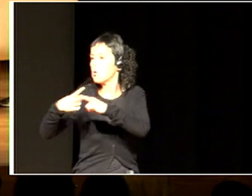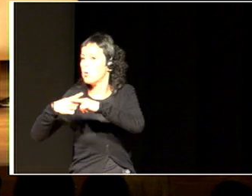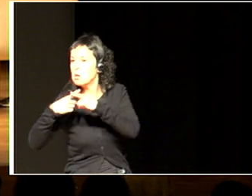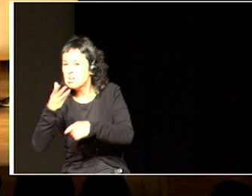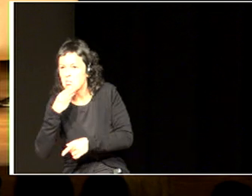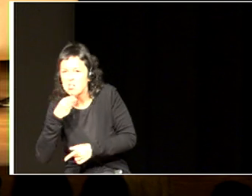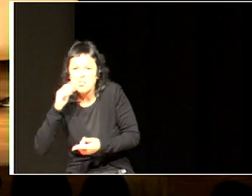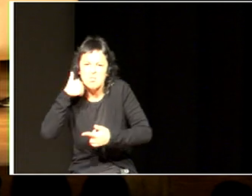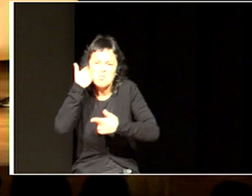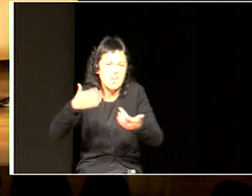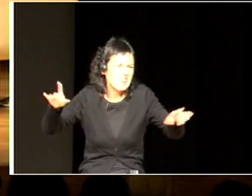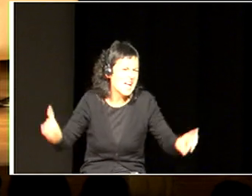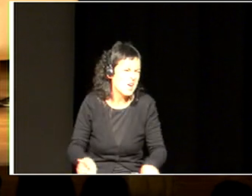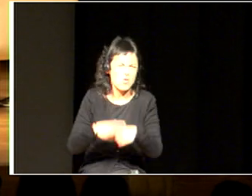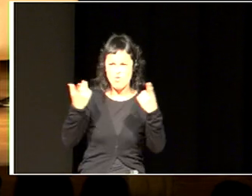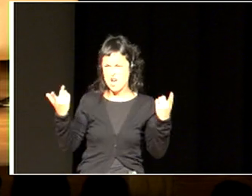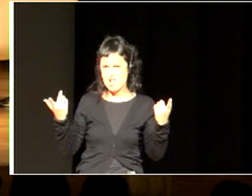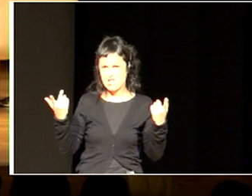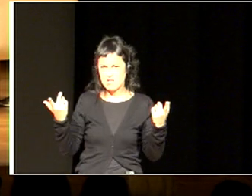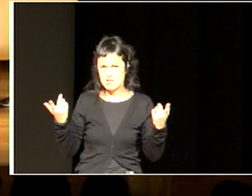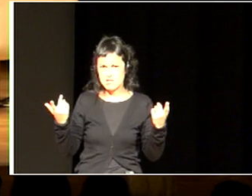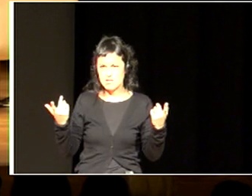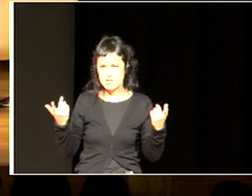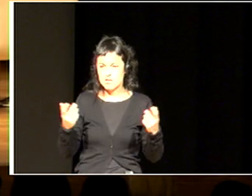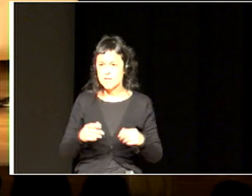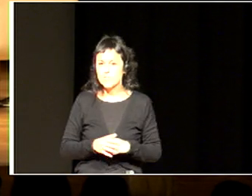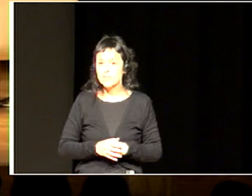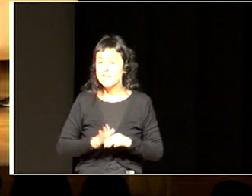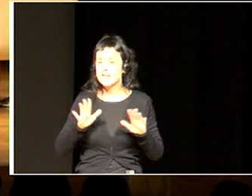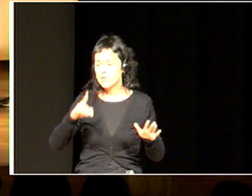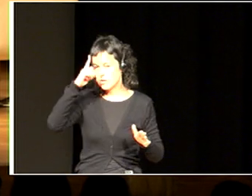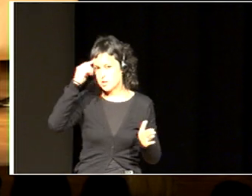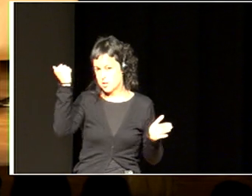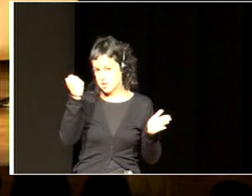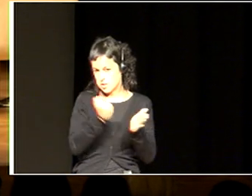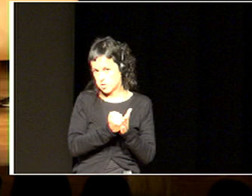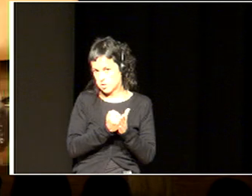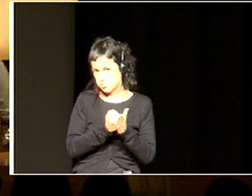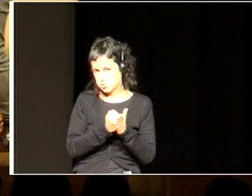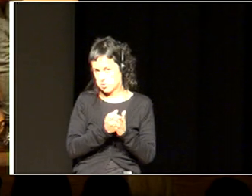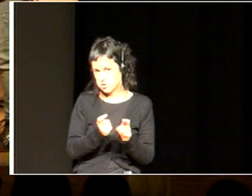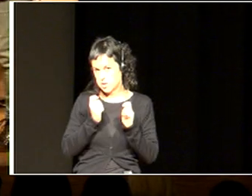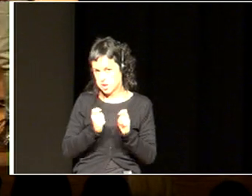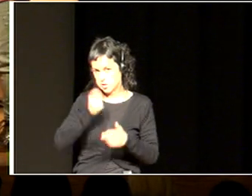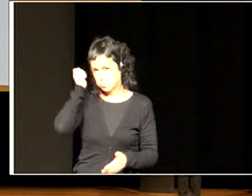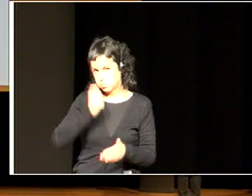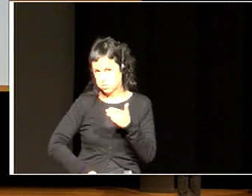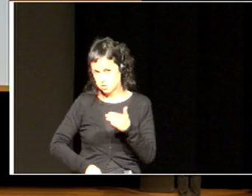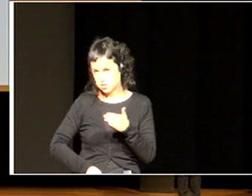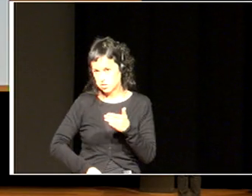fealdad y todo tan relativo además pero el estereotipo nos mantiene ahí con unas inversiones